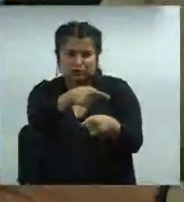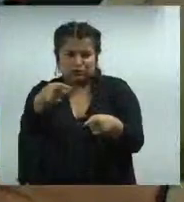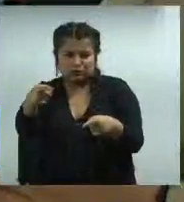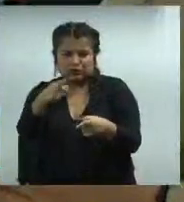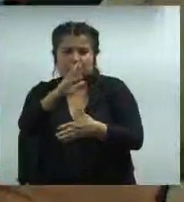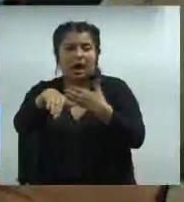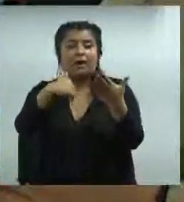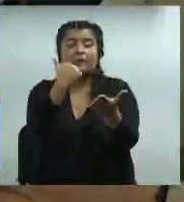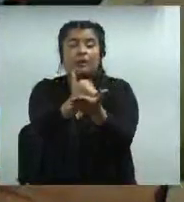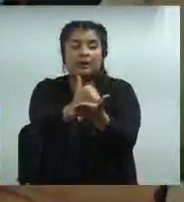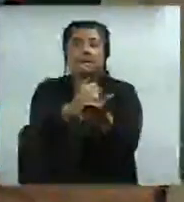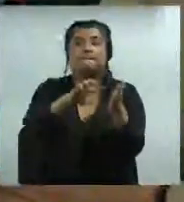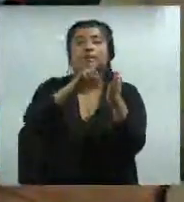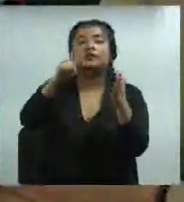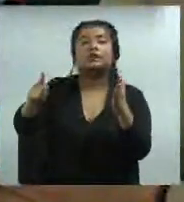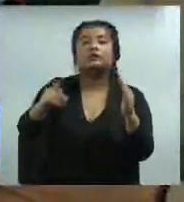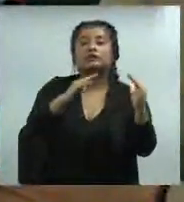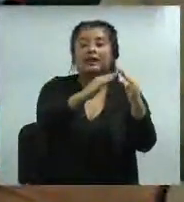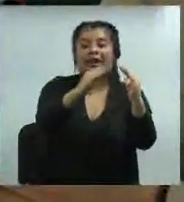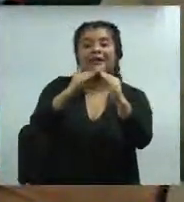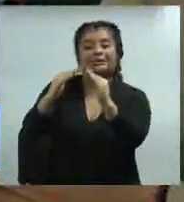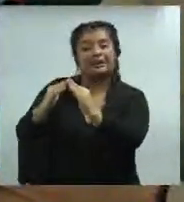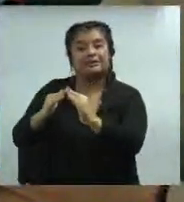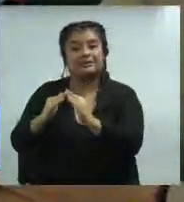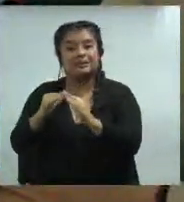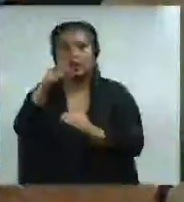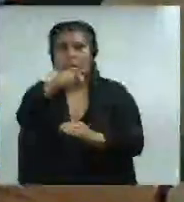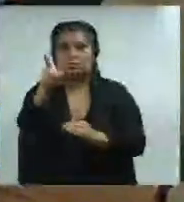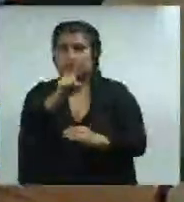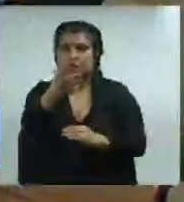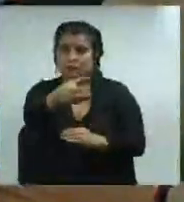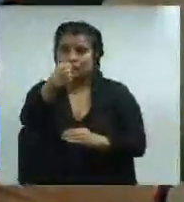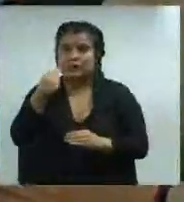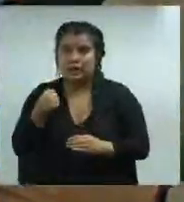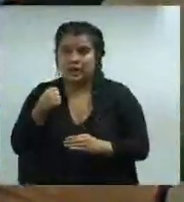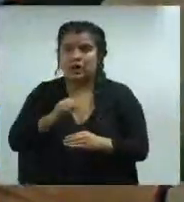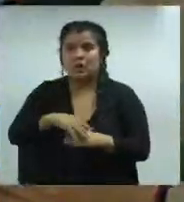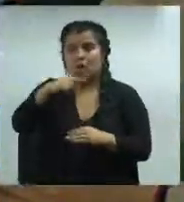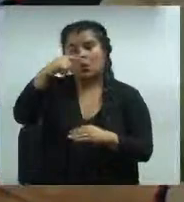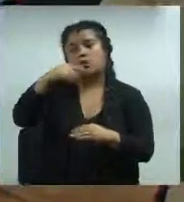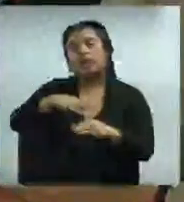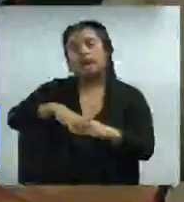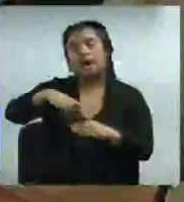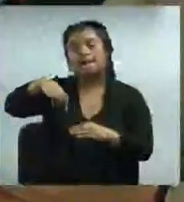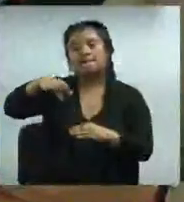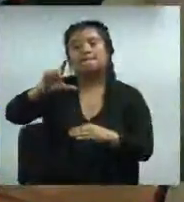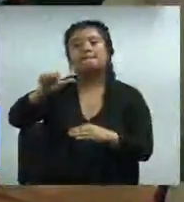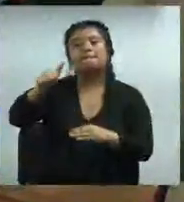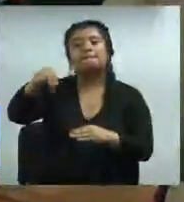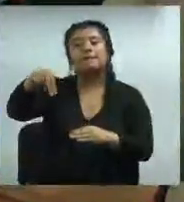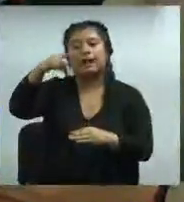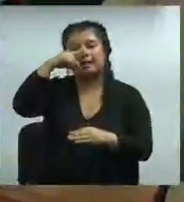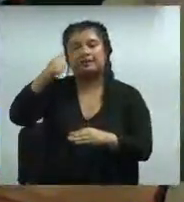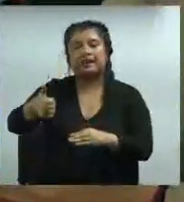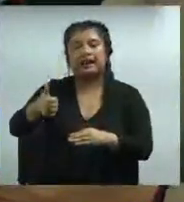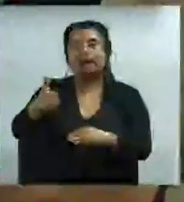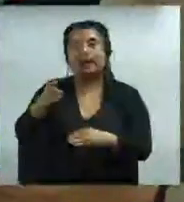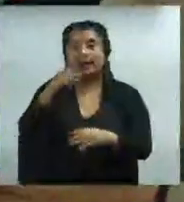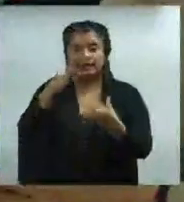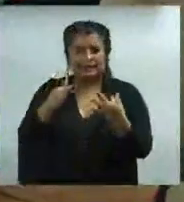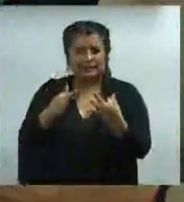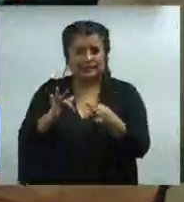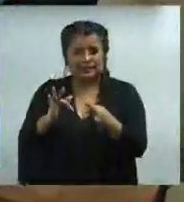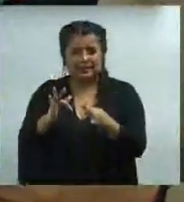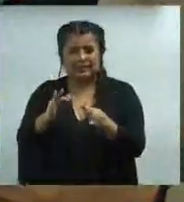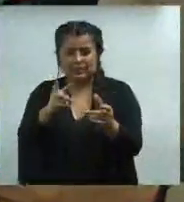vivienda y no se les obliga a estos proyectos a que tengan una planta de tratamiento. Y hoy por hoy la mayoría de proyectos